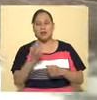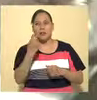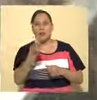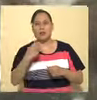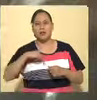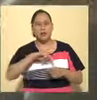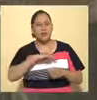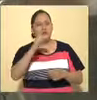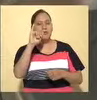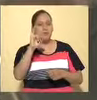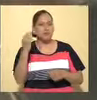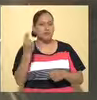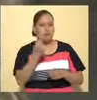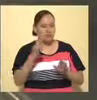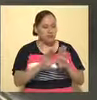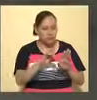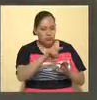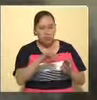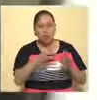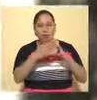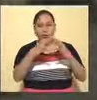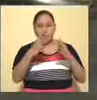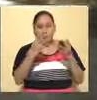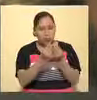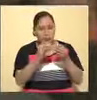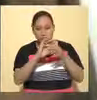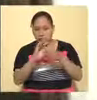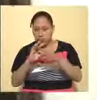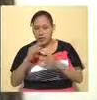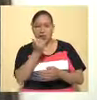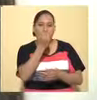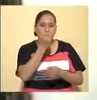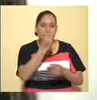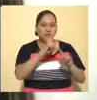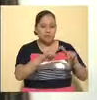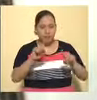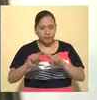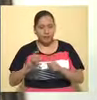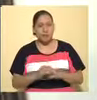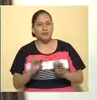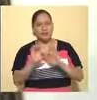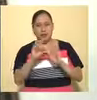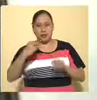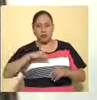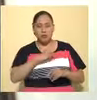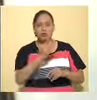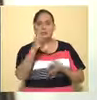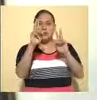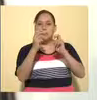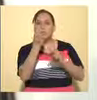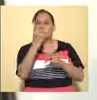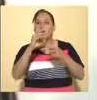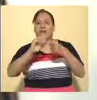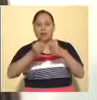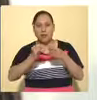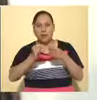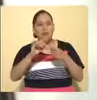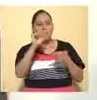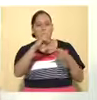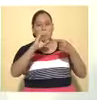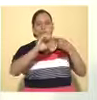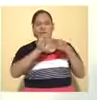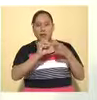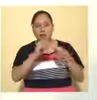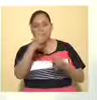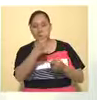Que sí tengamos pues manera de combinar nuestros alimentos, ¿no? Y aparte, si estás hablando de que vamos a comer frijol, pues el frijol también va a ser el lugar